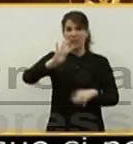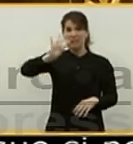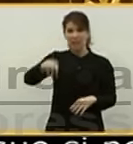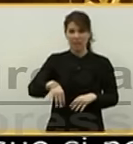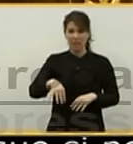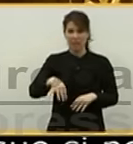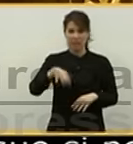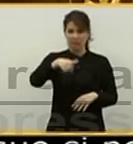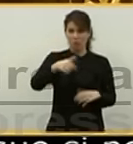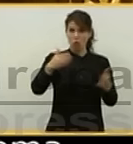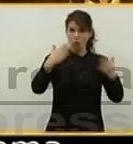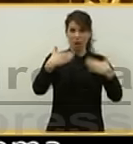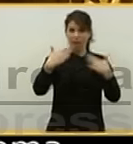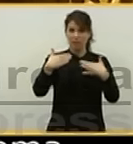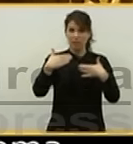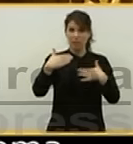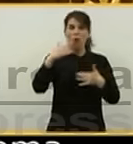habría gobierno.